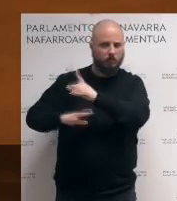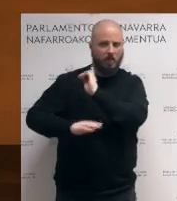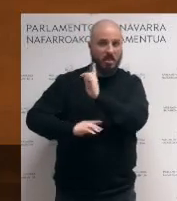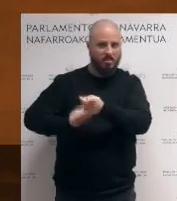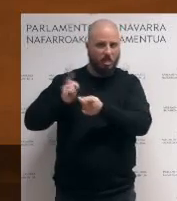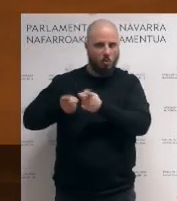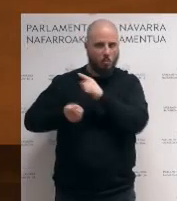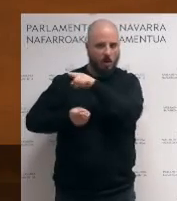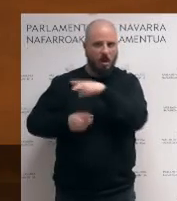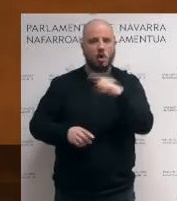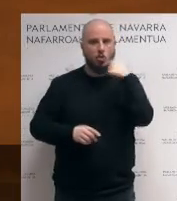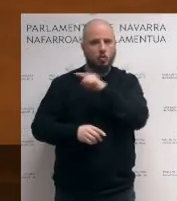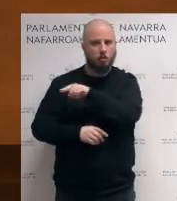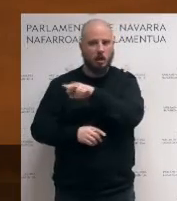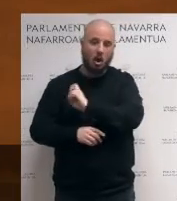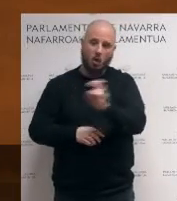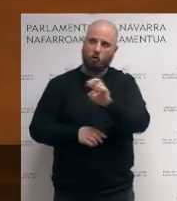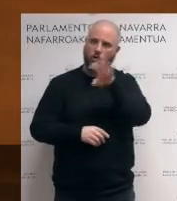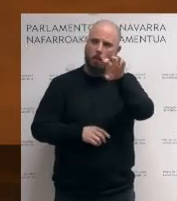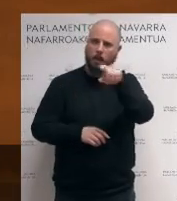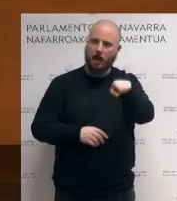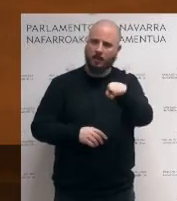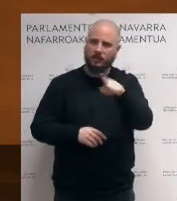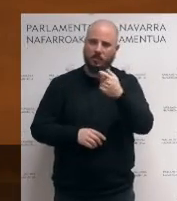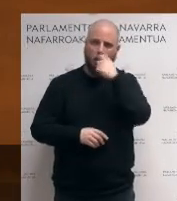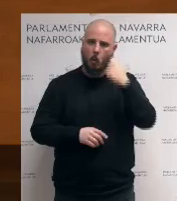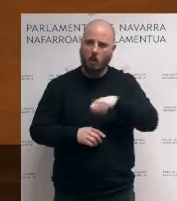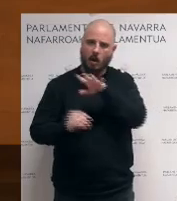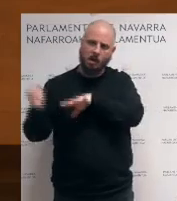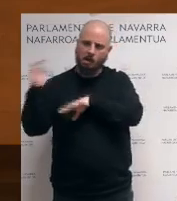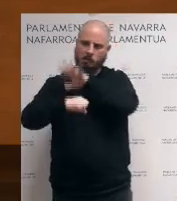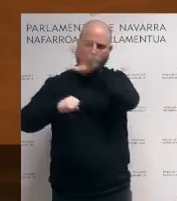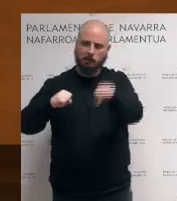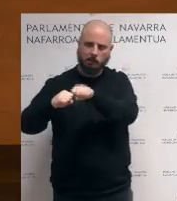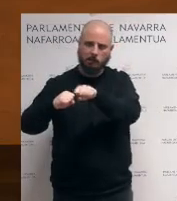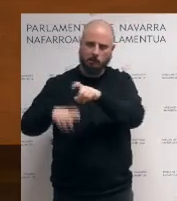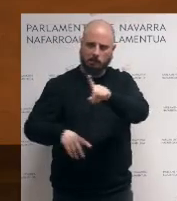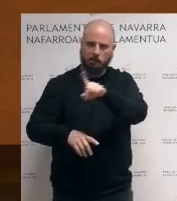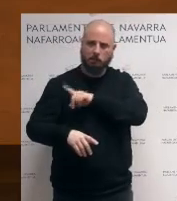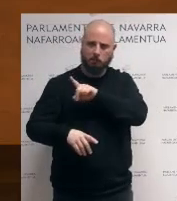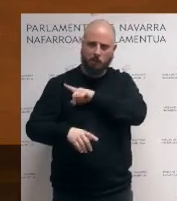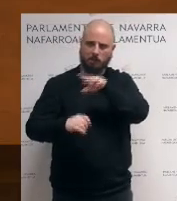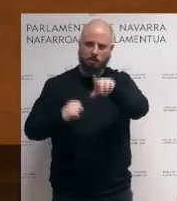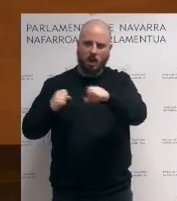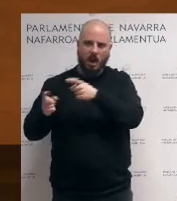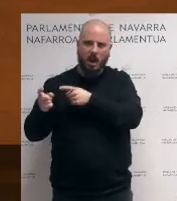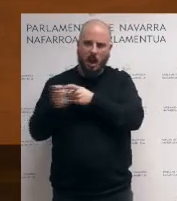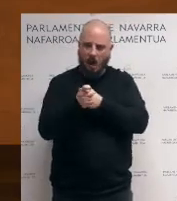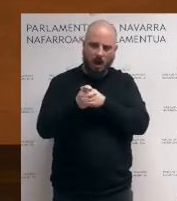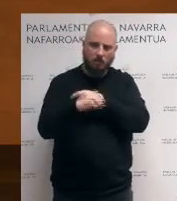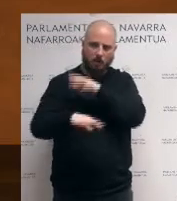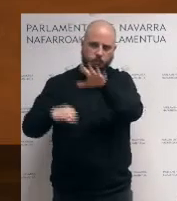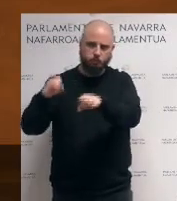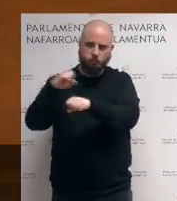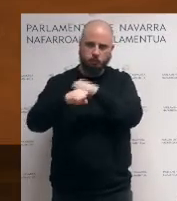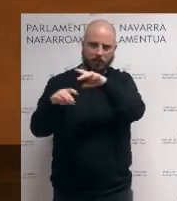ha atacado la soberanía de otro país soberano, Ucrania, al que le han invadido con fuerzas belicistas, con armas, para quitarle parte de